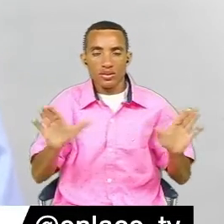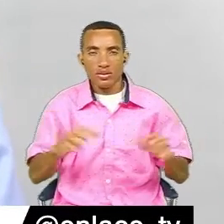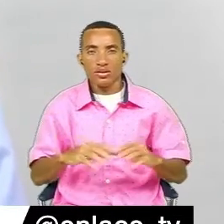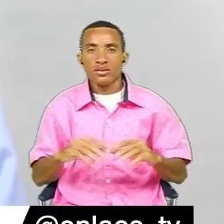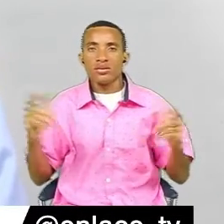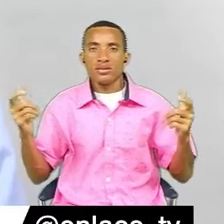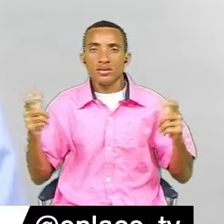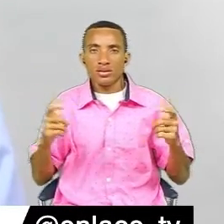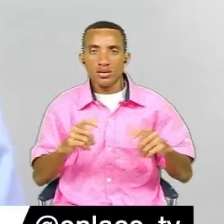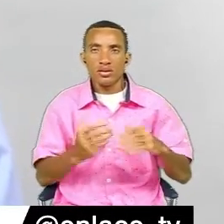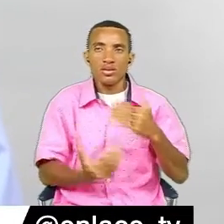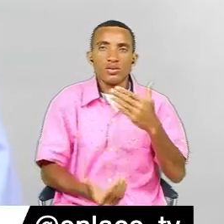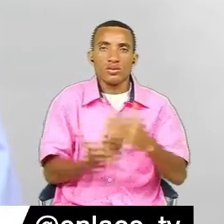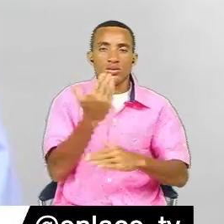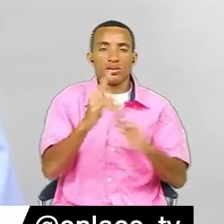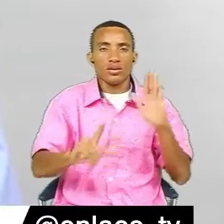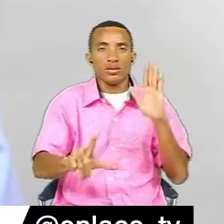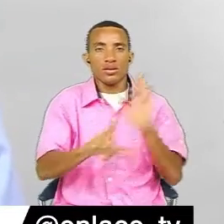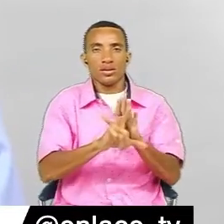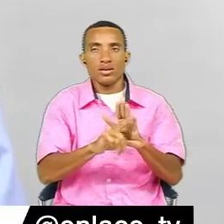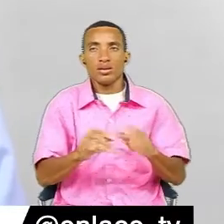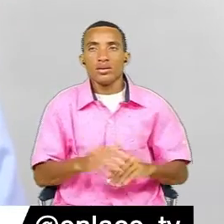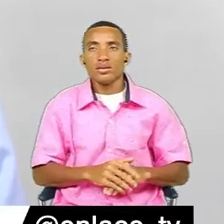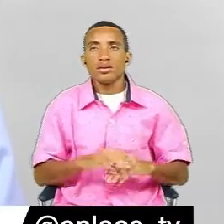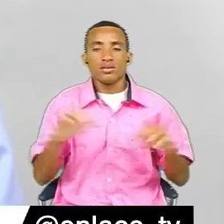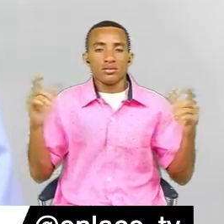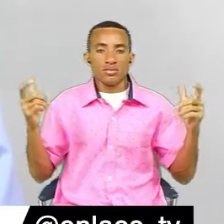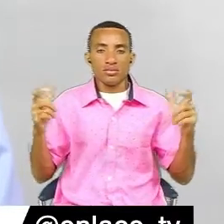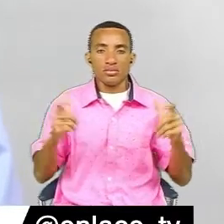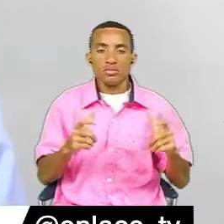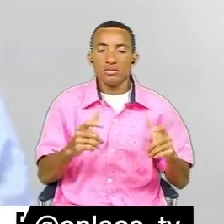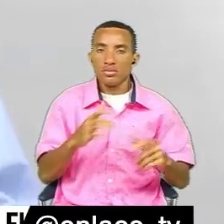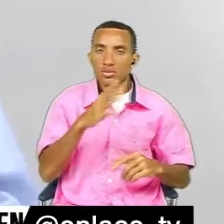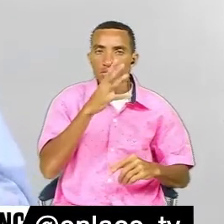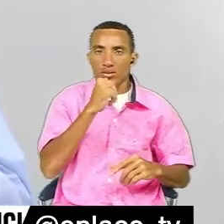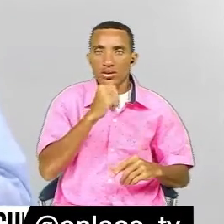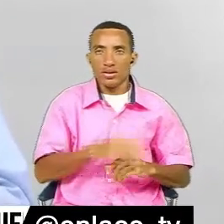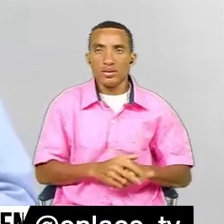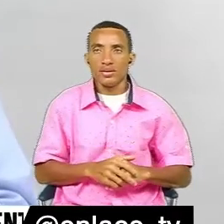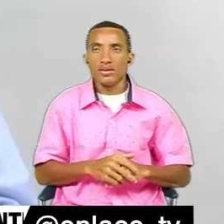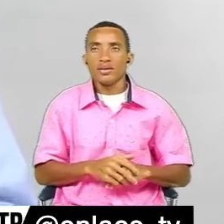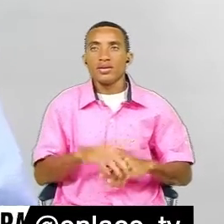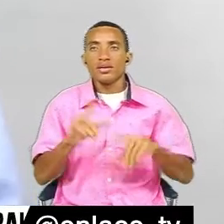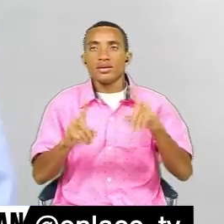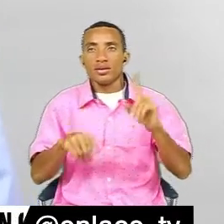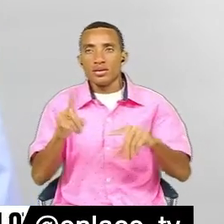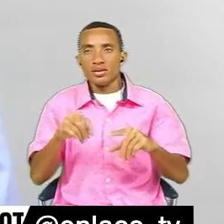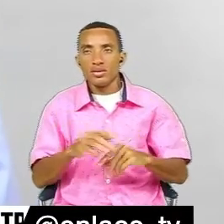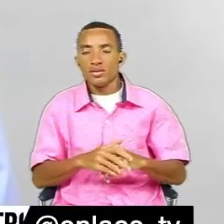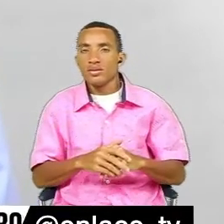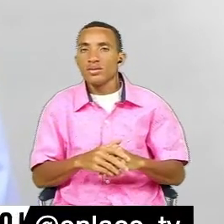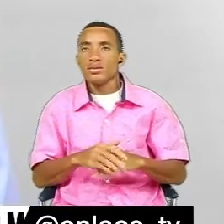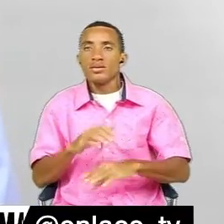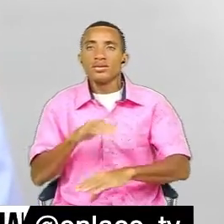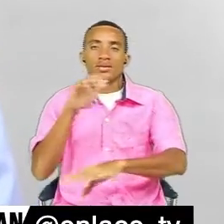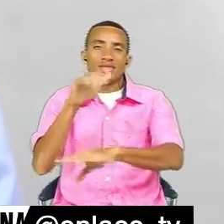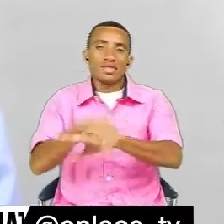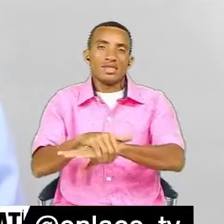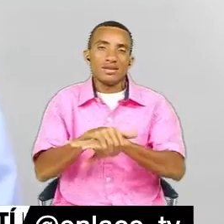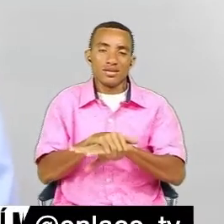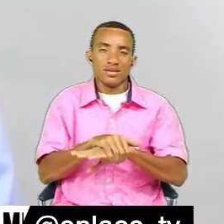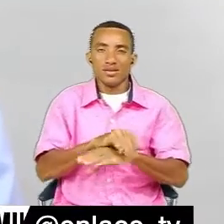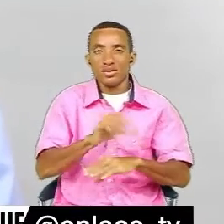las nuevas leyes, esto no ha mitigado porque le ha quitado unos delitos pero le ha aumentado a otros. Entonces, y tampoco